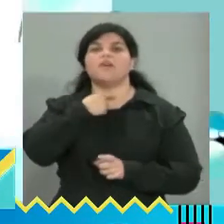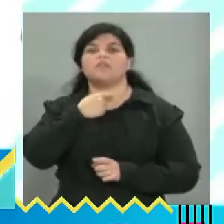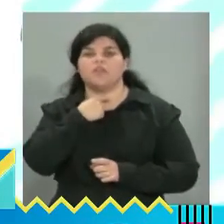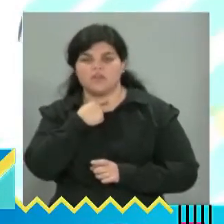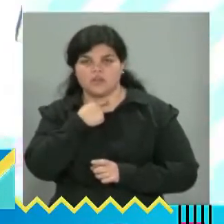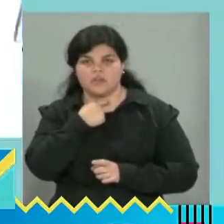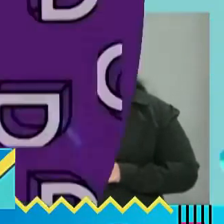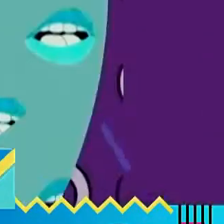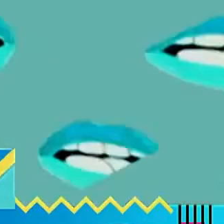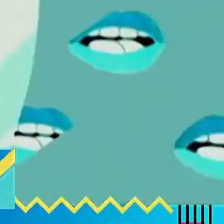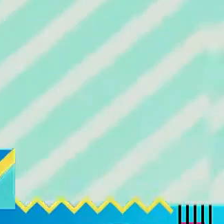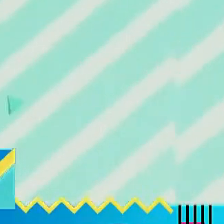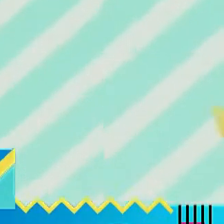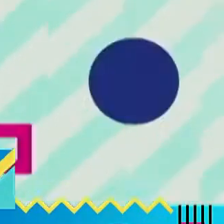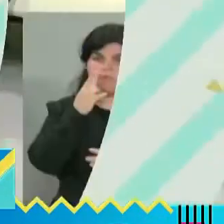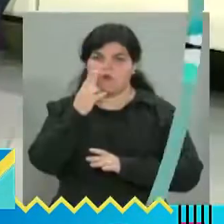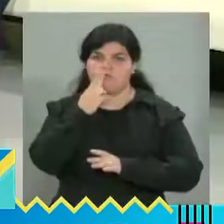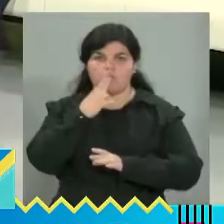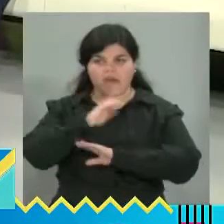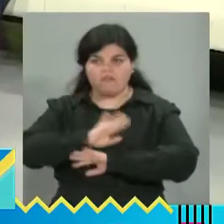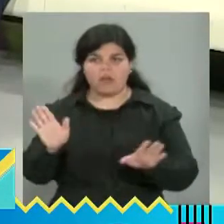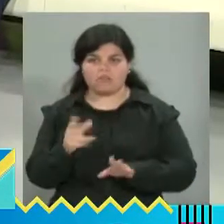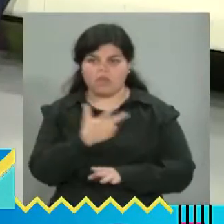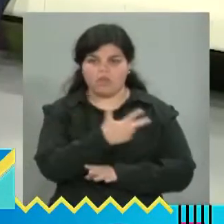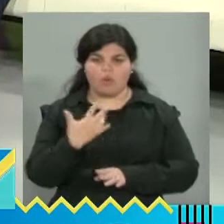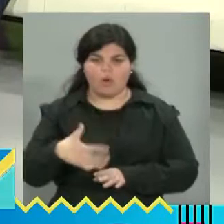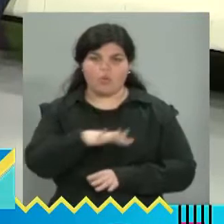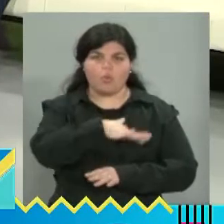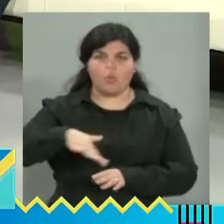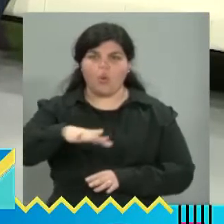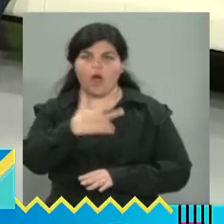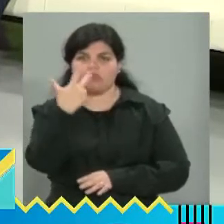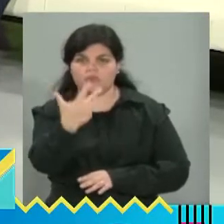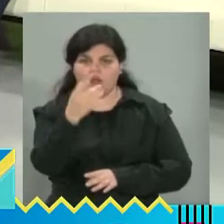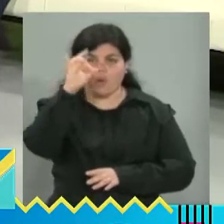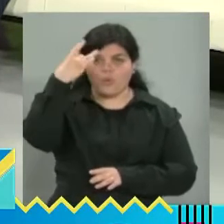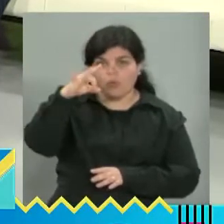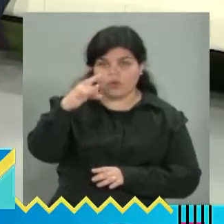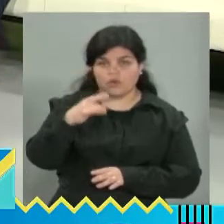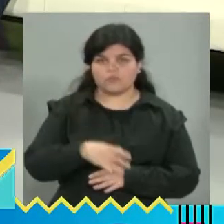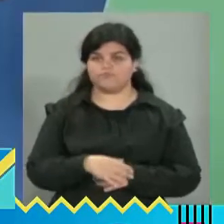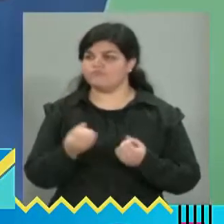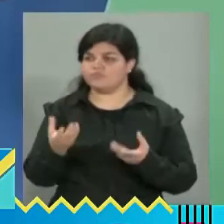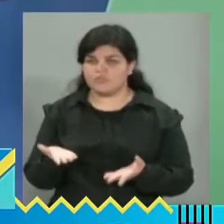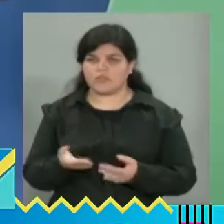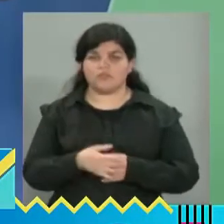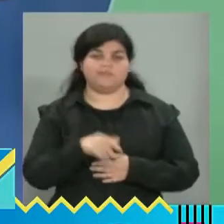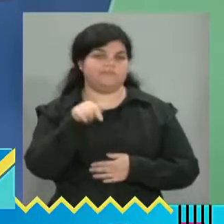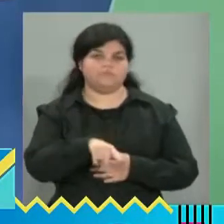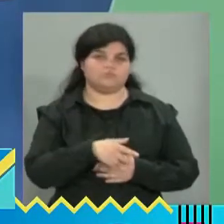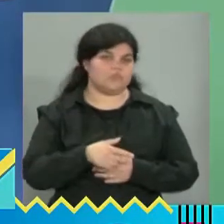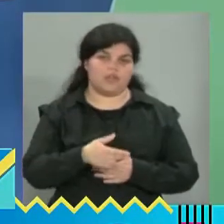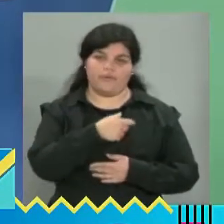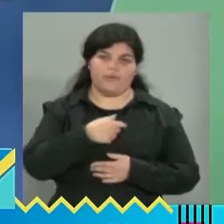sea realmente eficiente. ¿Y por qué está esa falta? Tiene que ver con las idas y venidas que tiene el Estado y los cambios